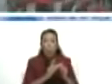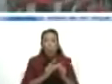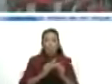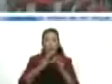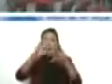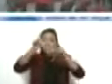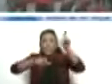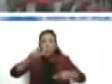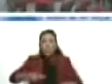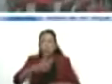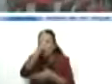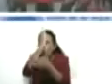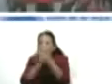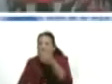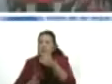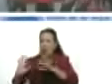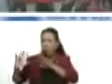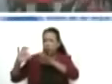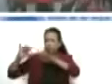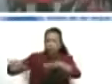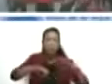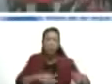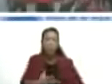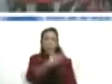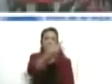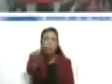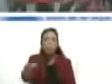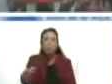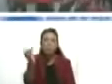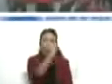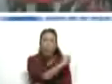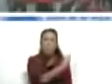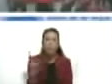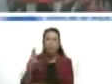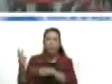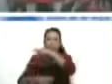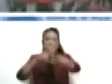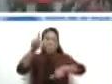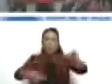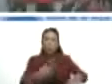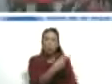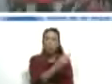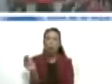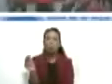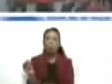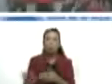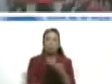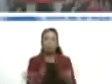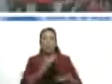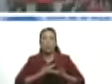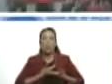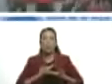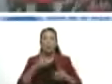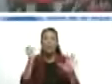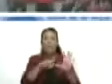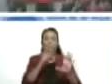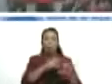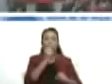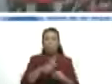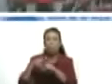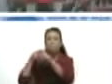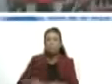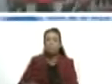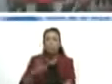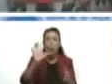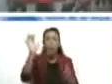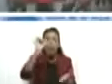bajaron, y el pueblo en las calles le dijo, en rebelión popular, no al paquetazo del Fondo Monetario